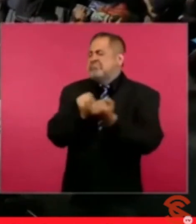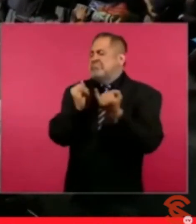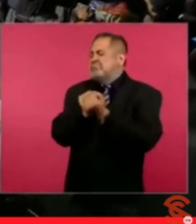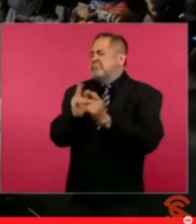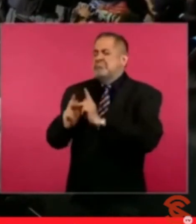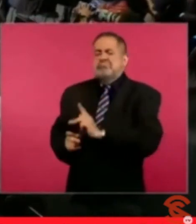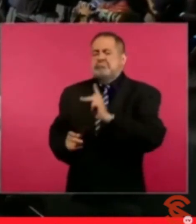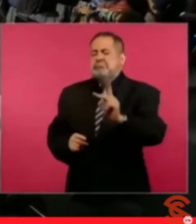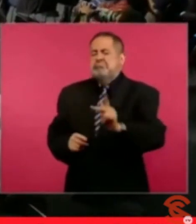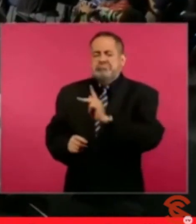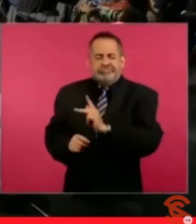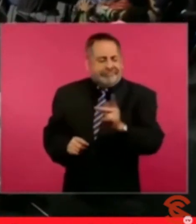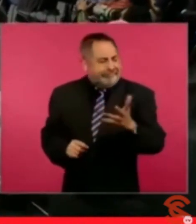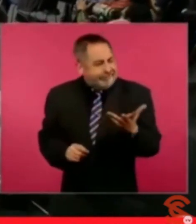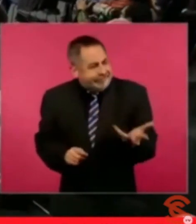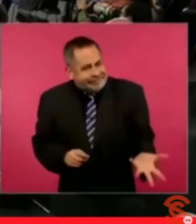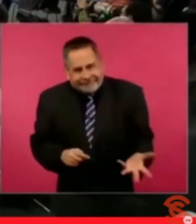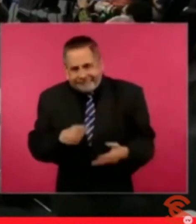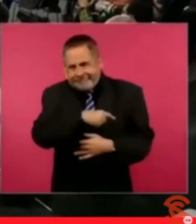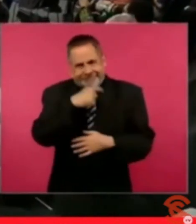es